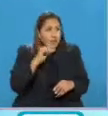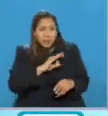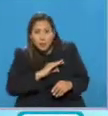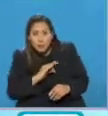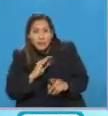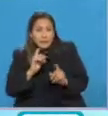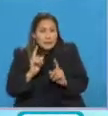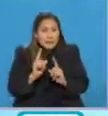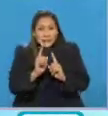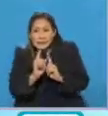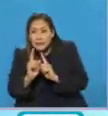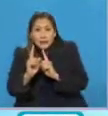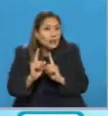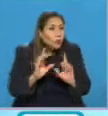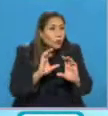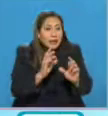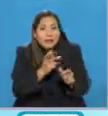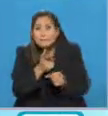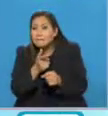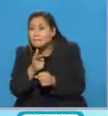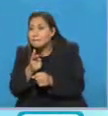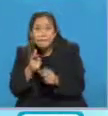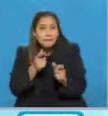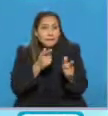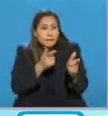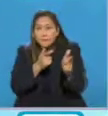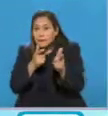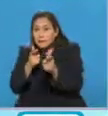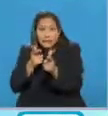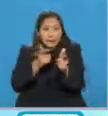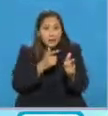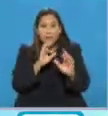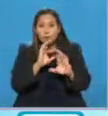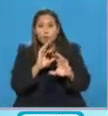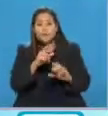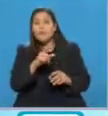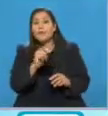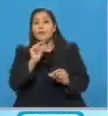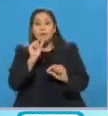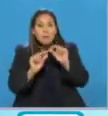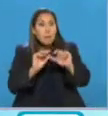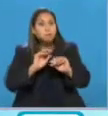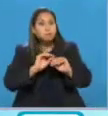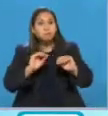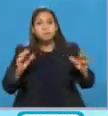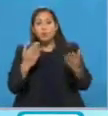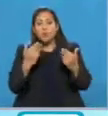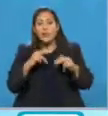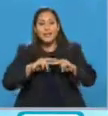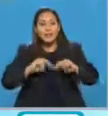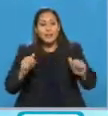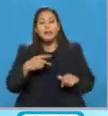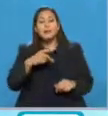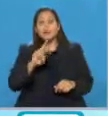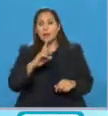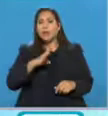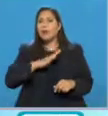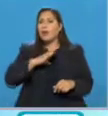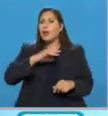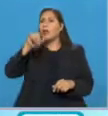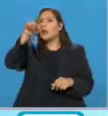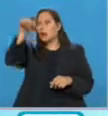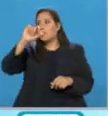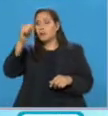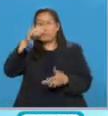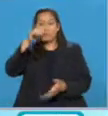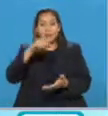acercarnos? Tienen que ir con todo el cuidado del mundo, por supuesto. Eventualmente se dan cuenta que no hay nadie ahí, pero que hay alguien en algún otro lugar.